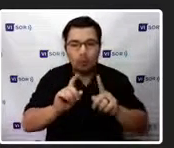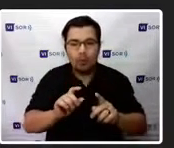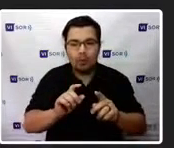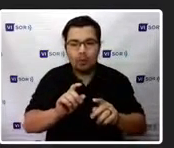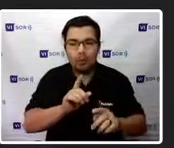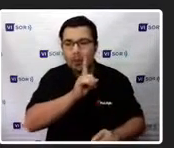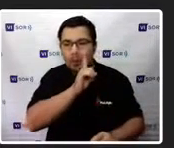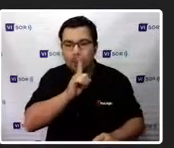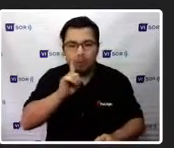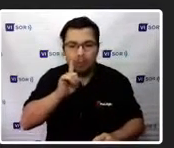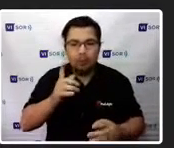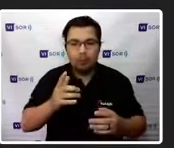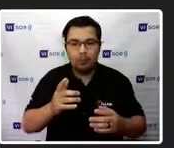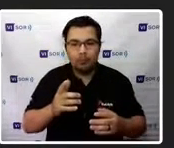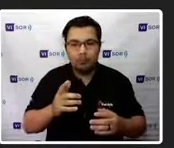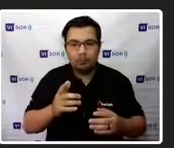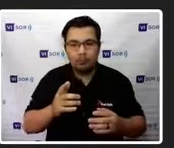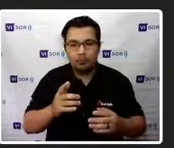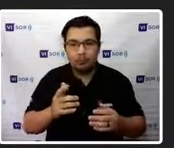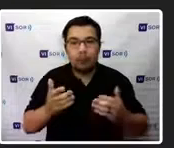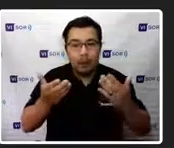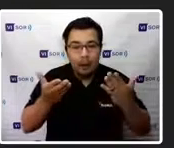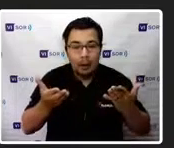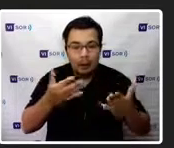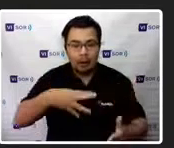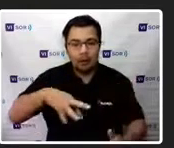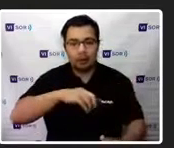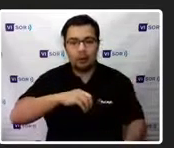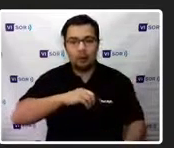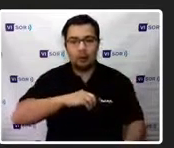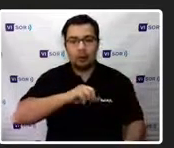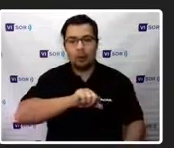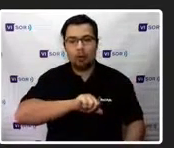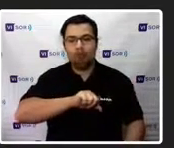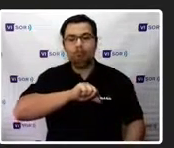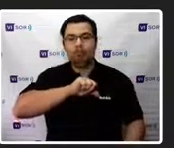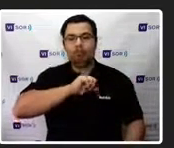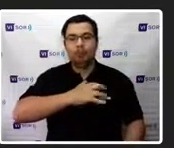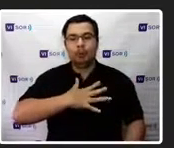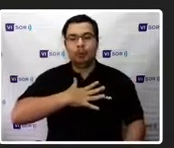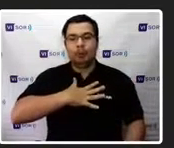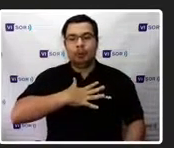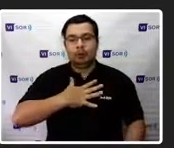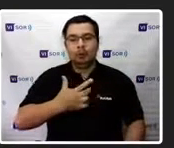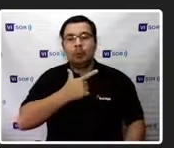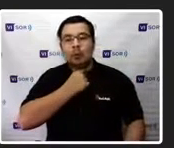llena de mucho orgullo. Yo los quiero invitar en el fondo que se sientan parte